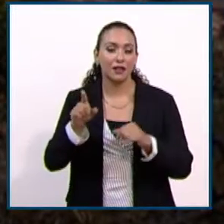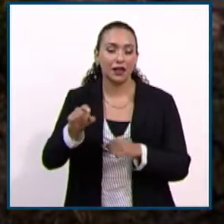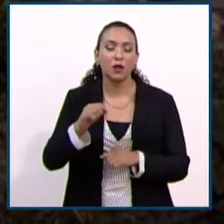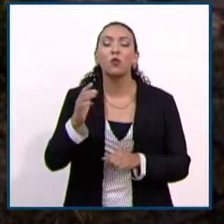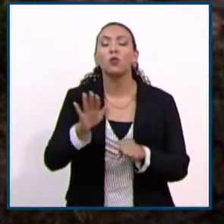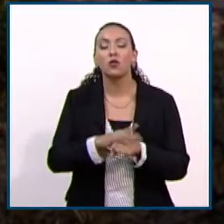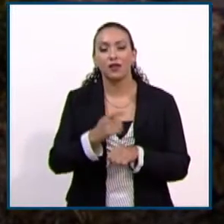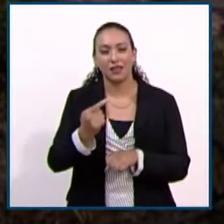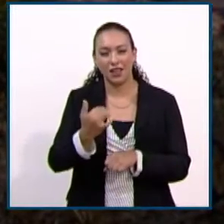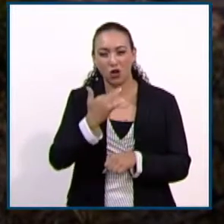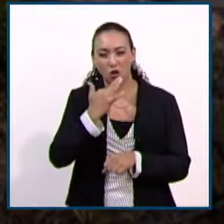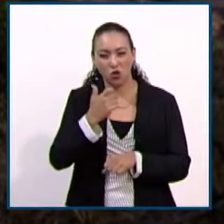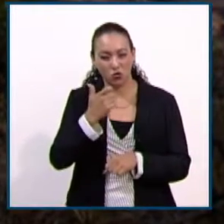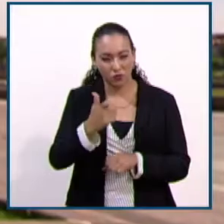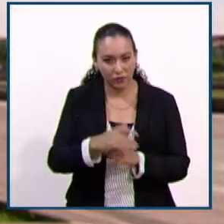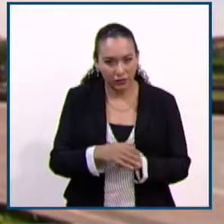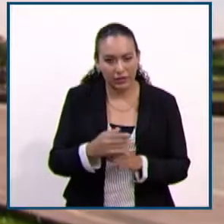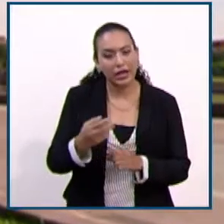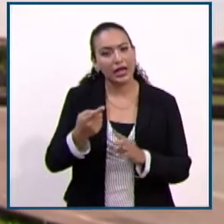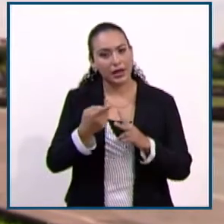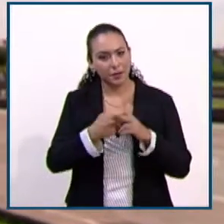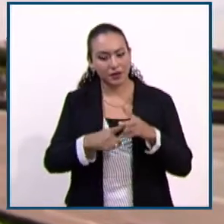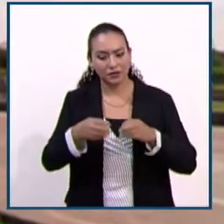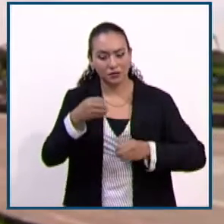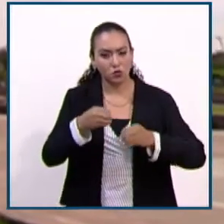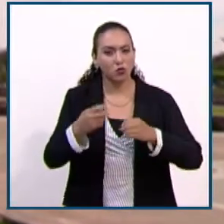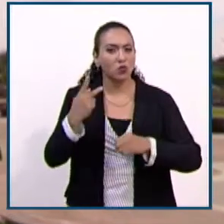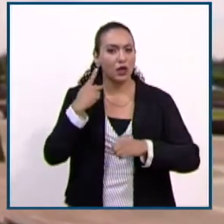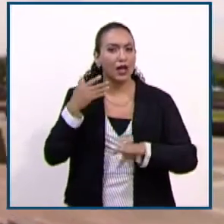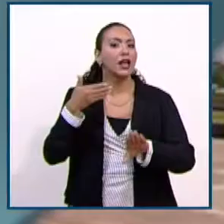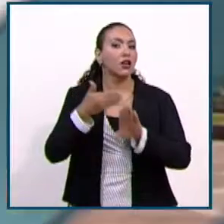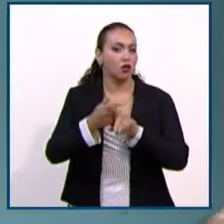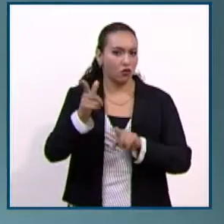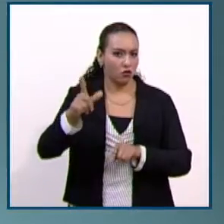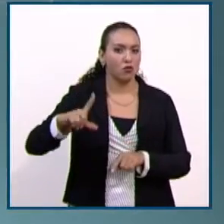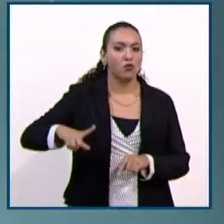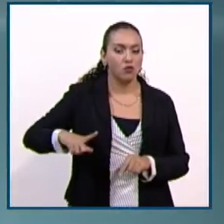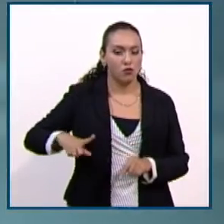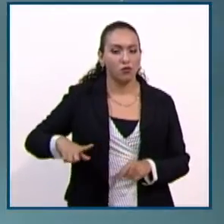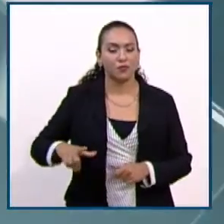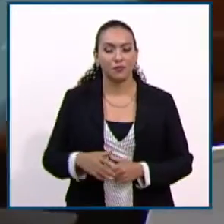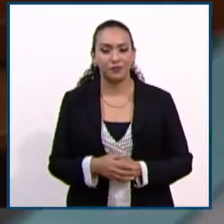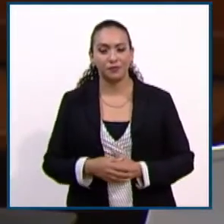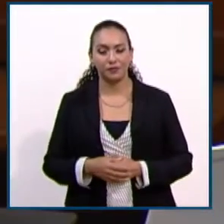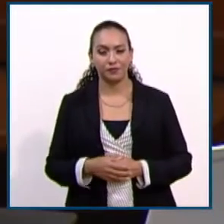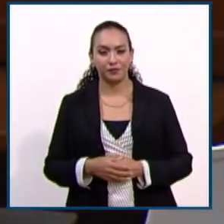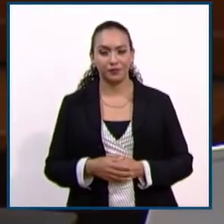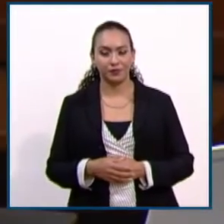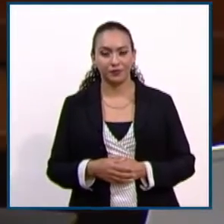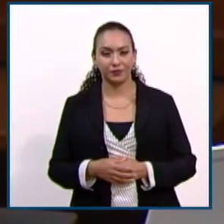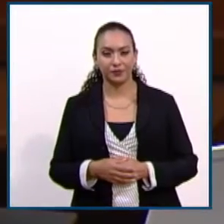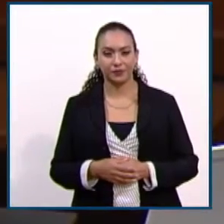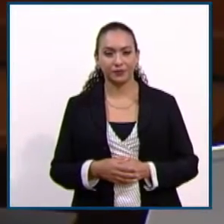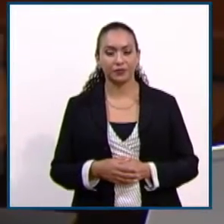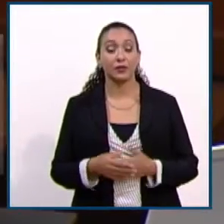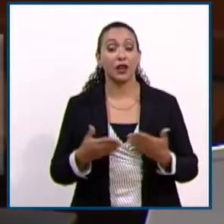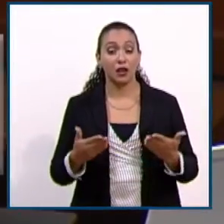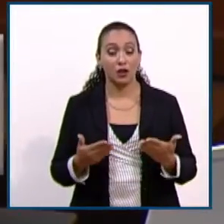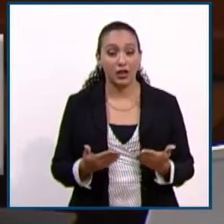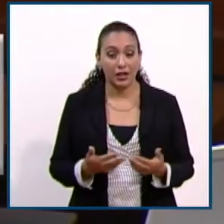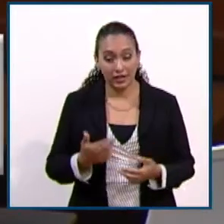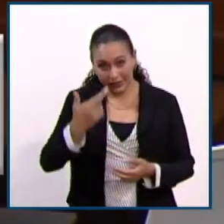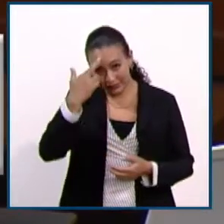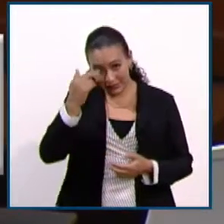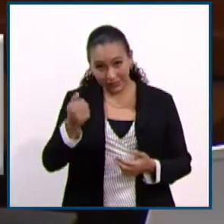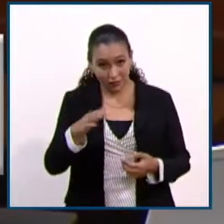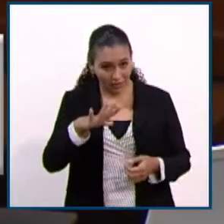se ordenó iniciar el procedimiento de juicio político en contra del gobernador. No existe razón por la cual ese